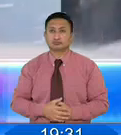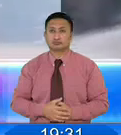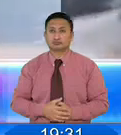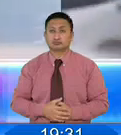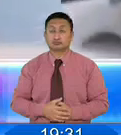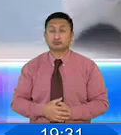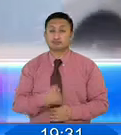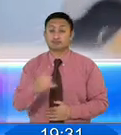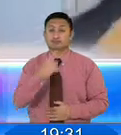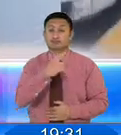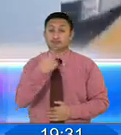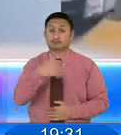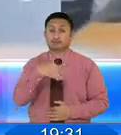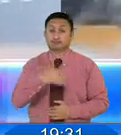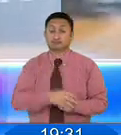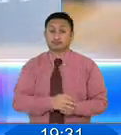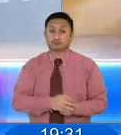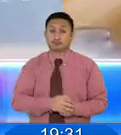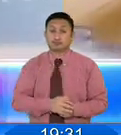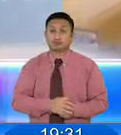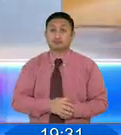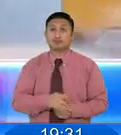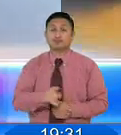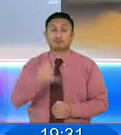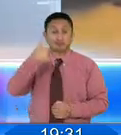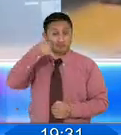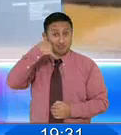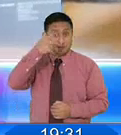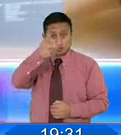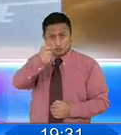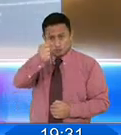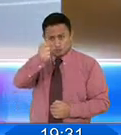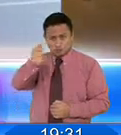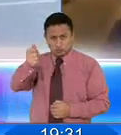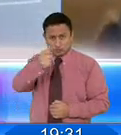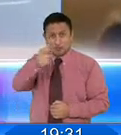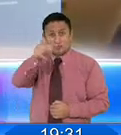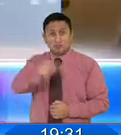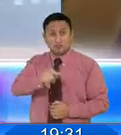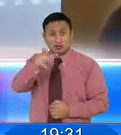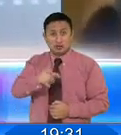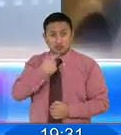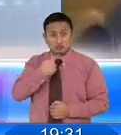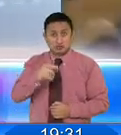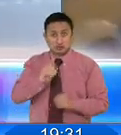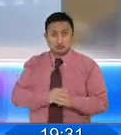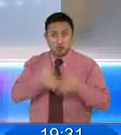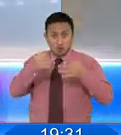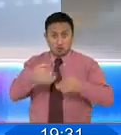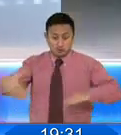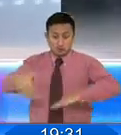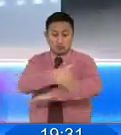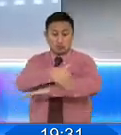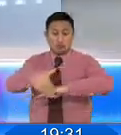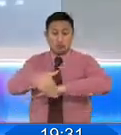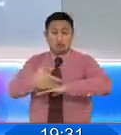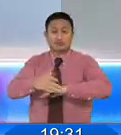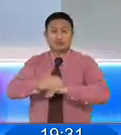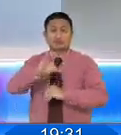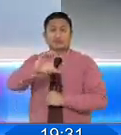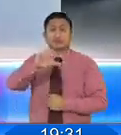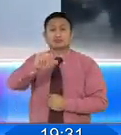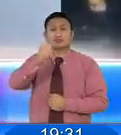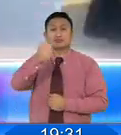Estas imágenes fueron captadas desde un teléfono celular por parte de una persona que transitaba por las calles Cacique Álvarez